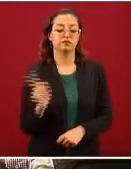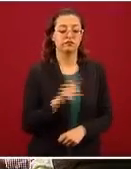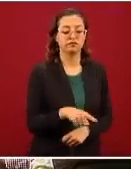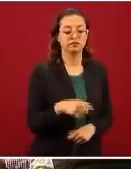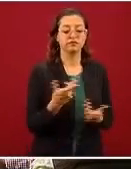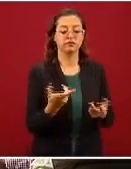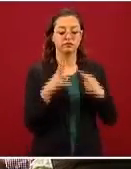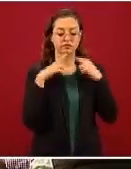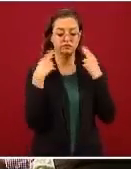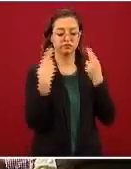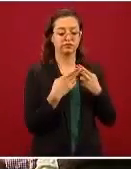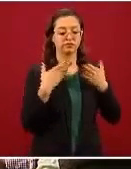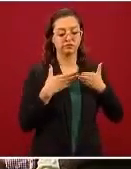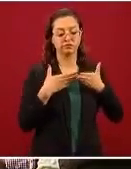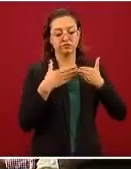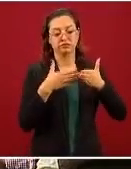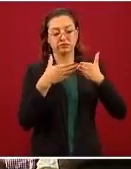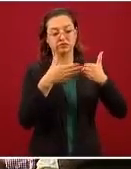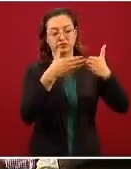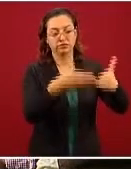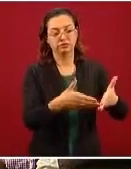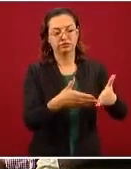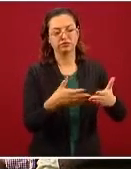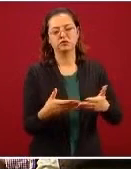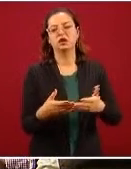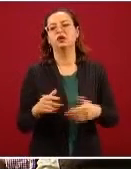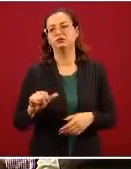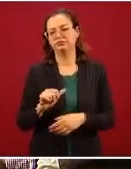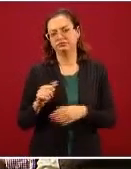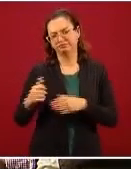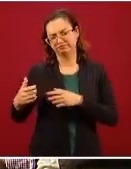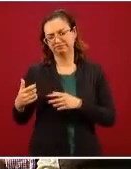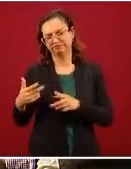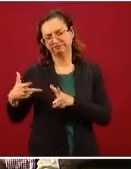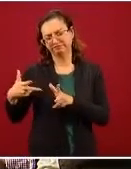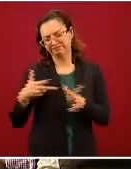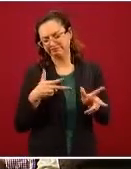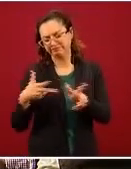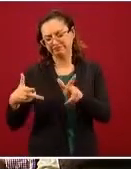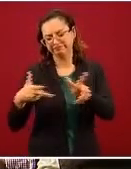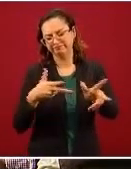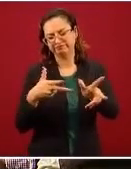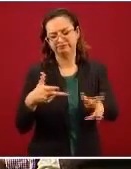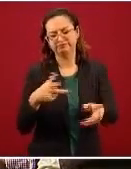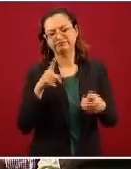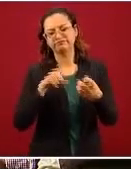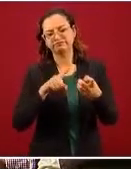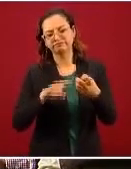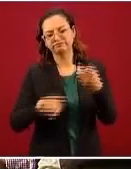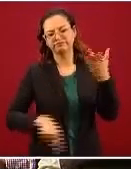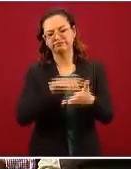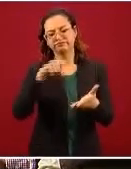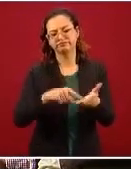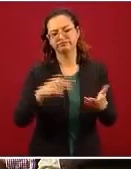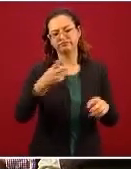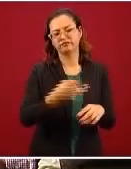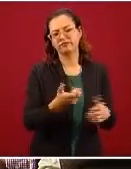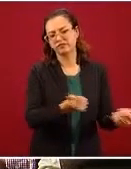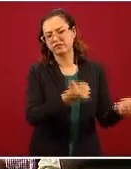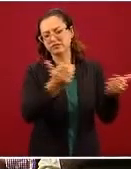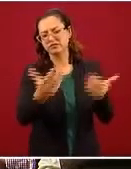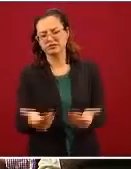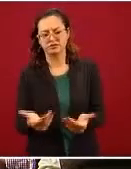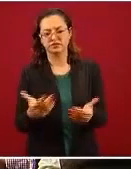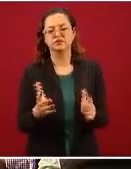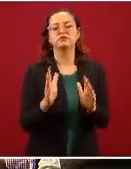a las pipas a dónde iban a descargar. No les puedo decir los lugares exactos dónde, pero ya se